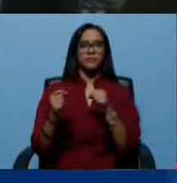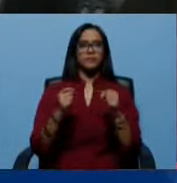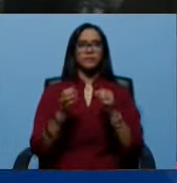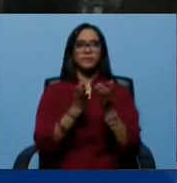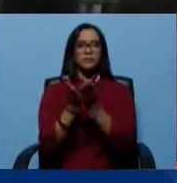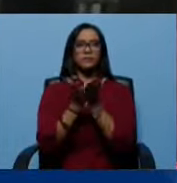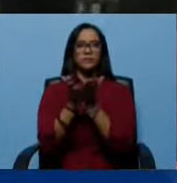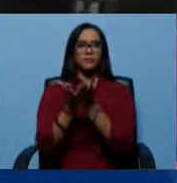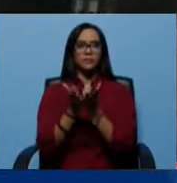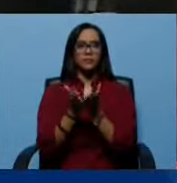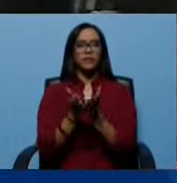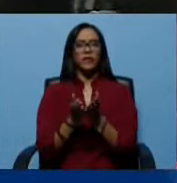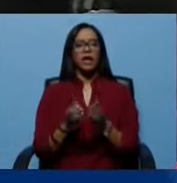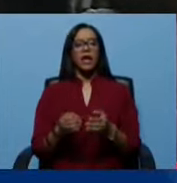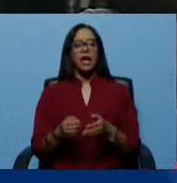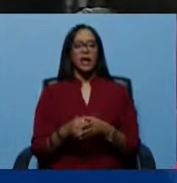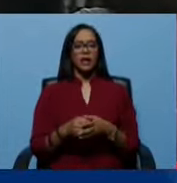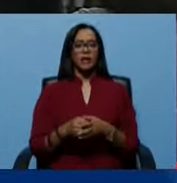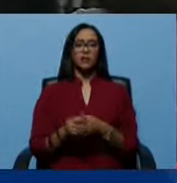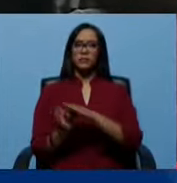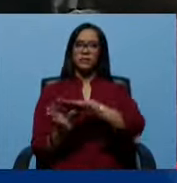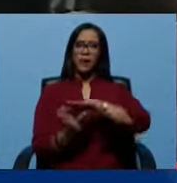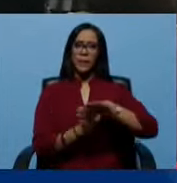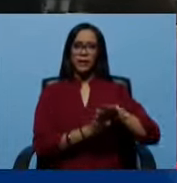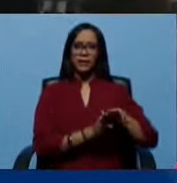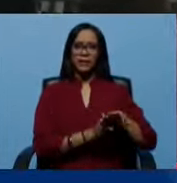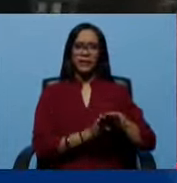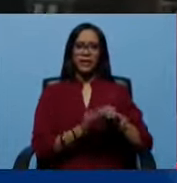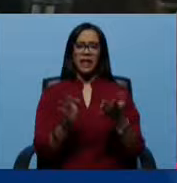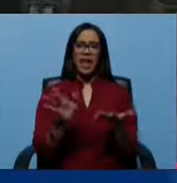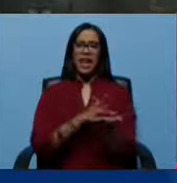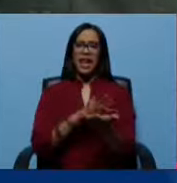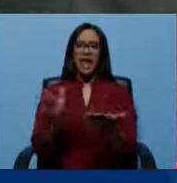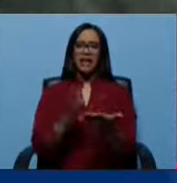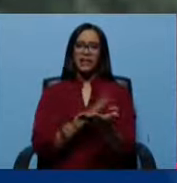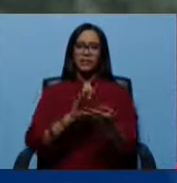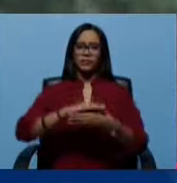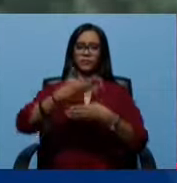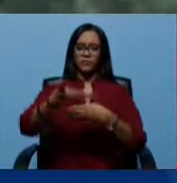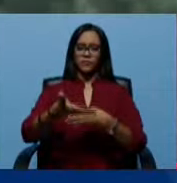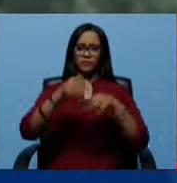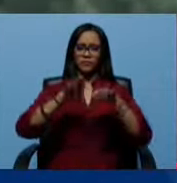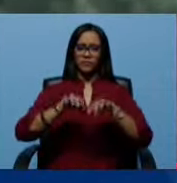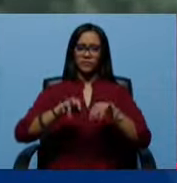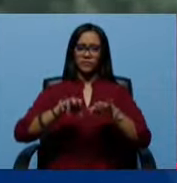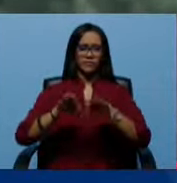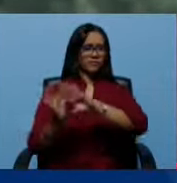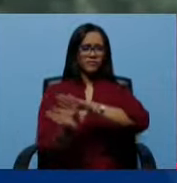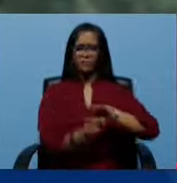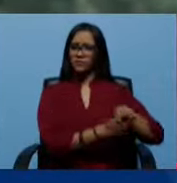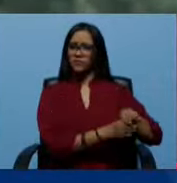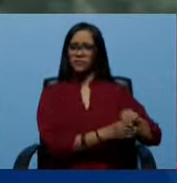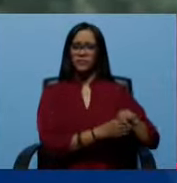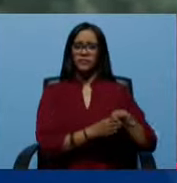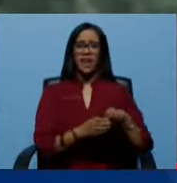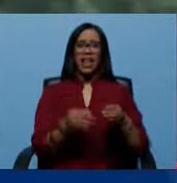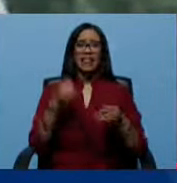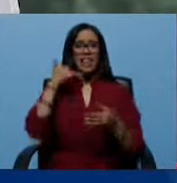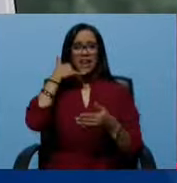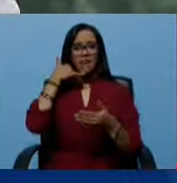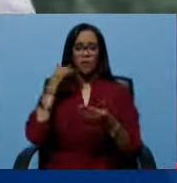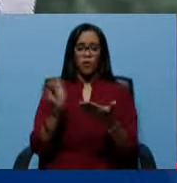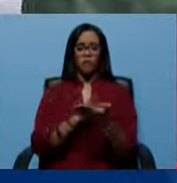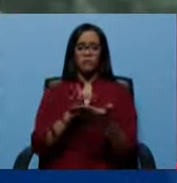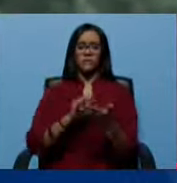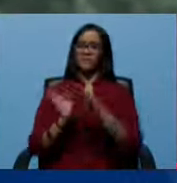estudio, en poner de un lado la laptop, en poner de un lado la pantalla del teléfono y